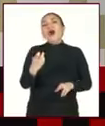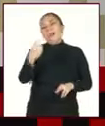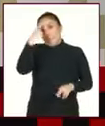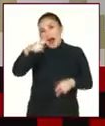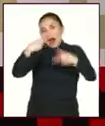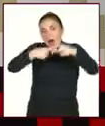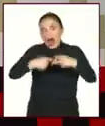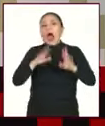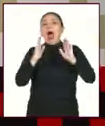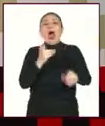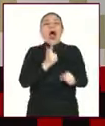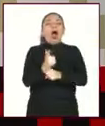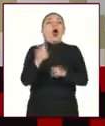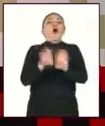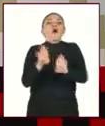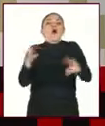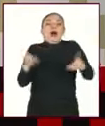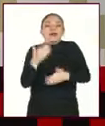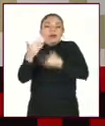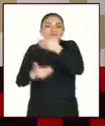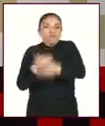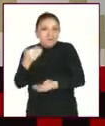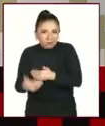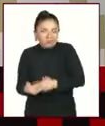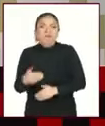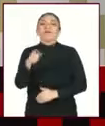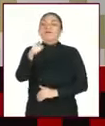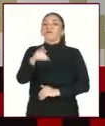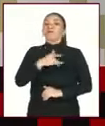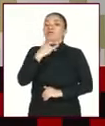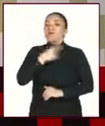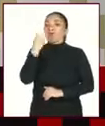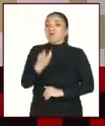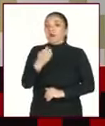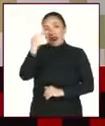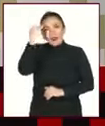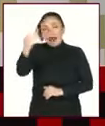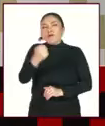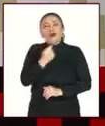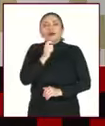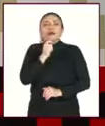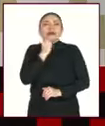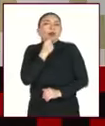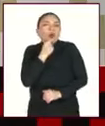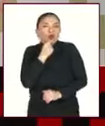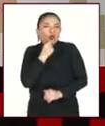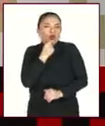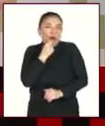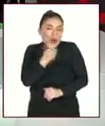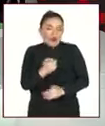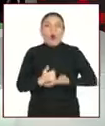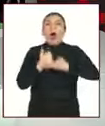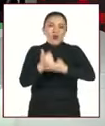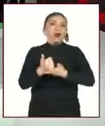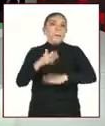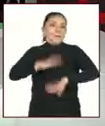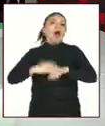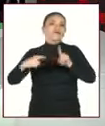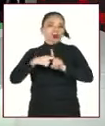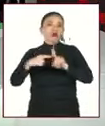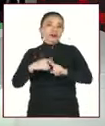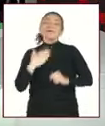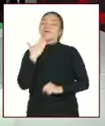determinar cuál es el siguiente paso, ¿no? Entonces, esos segundos que nos puede dar la escala son súper favorables. Así ¿no? es.